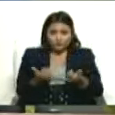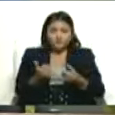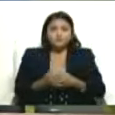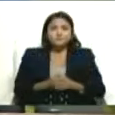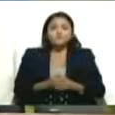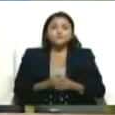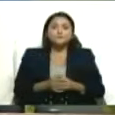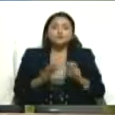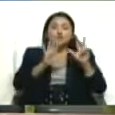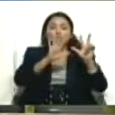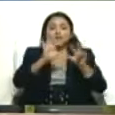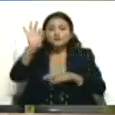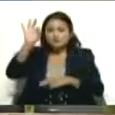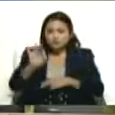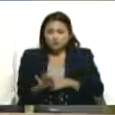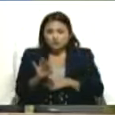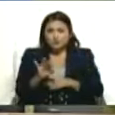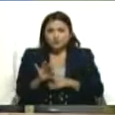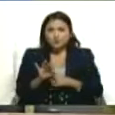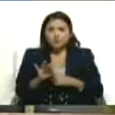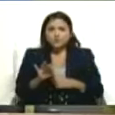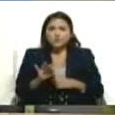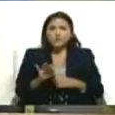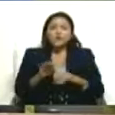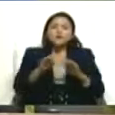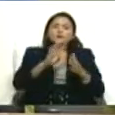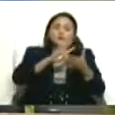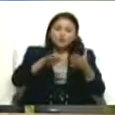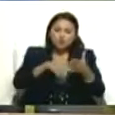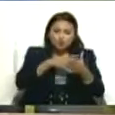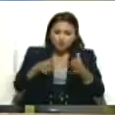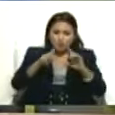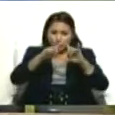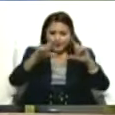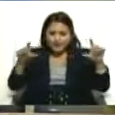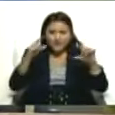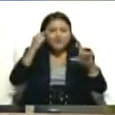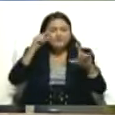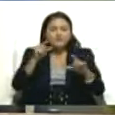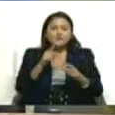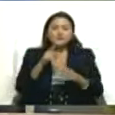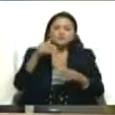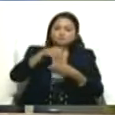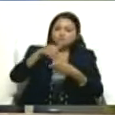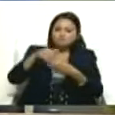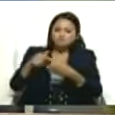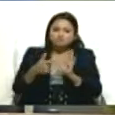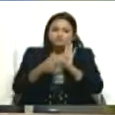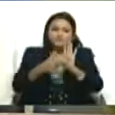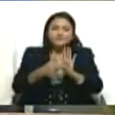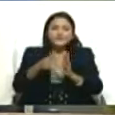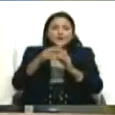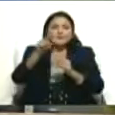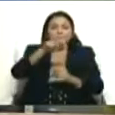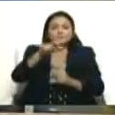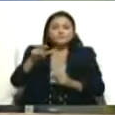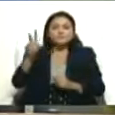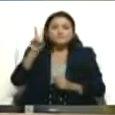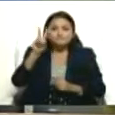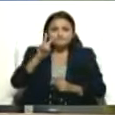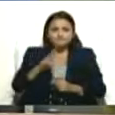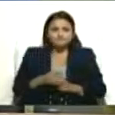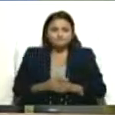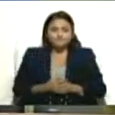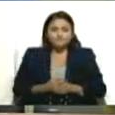el 80% del cronograma electoral presentado a todos los venezolanos y las